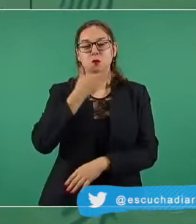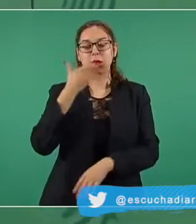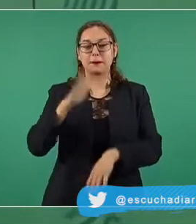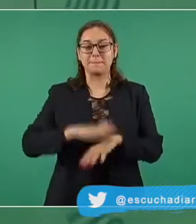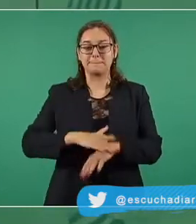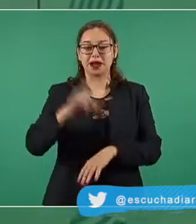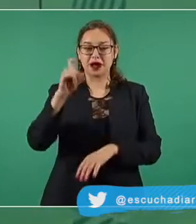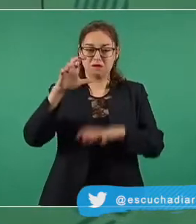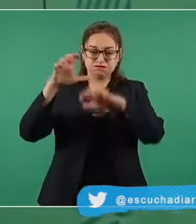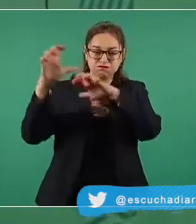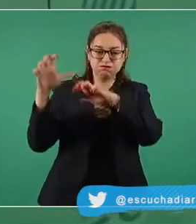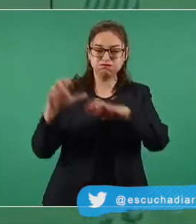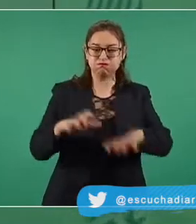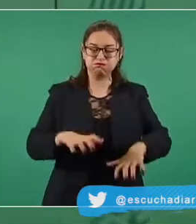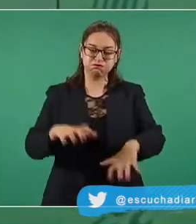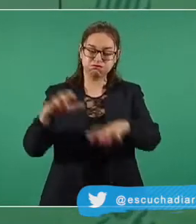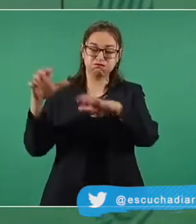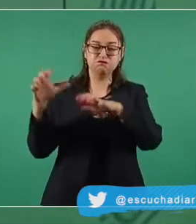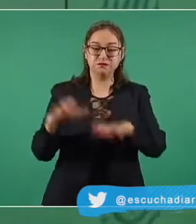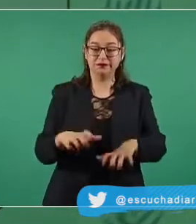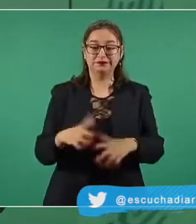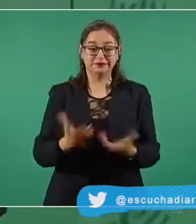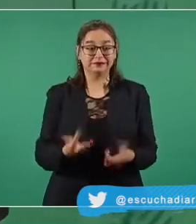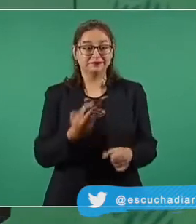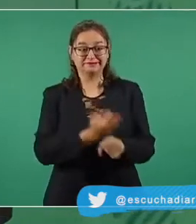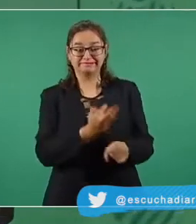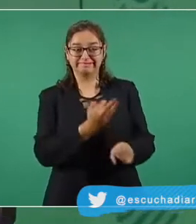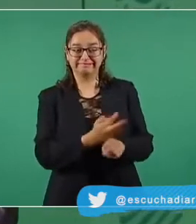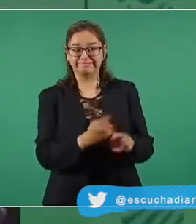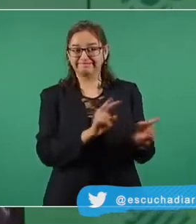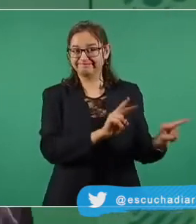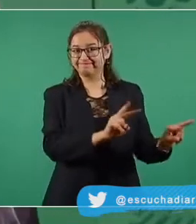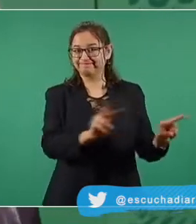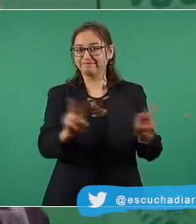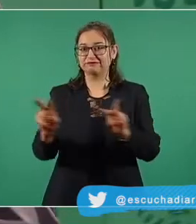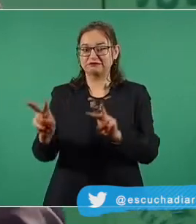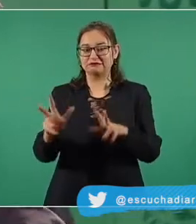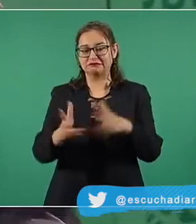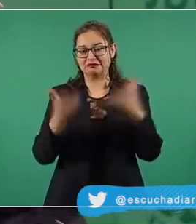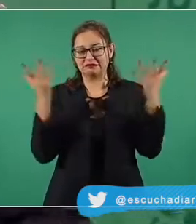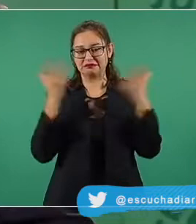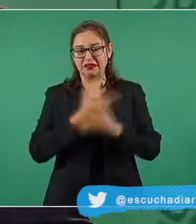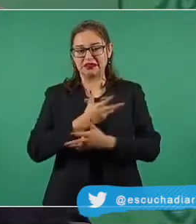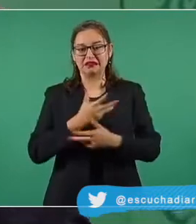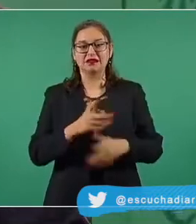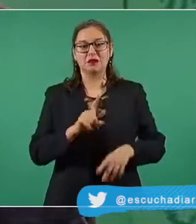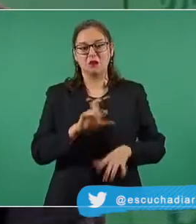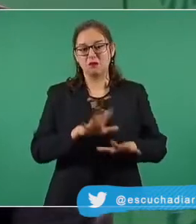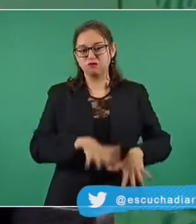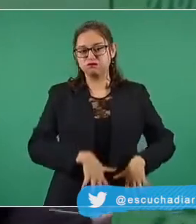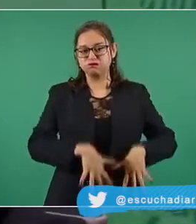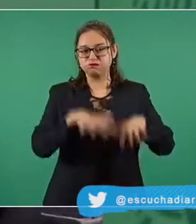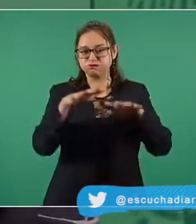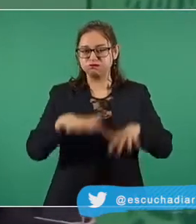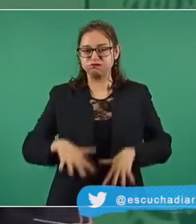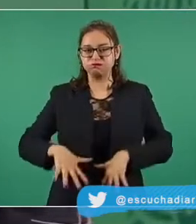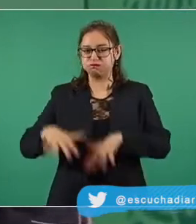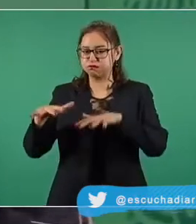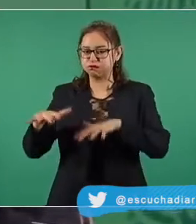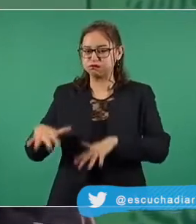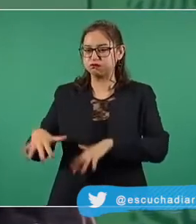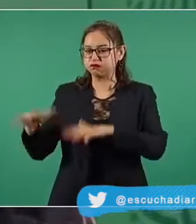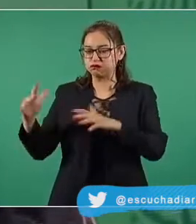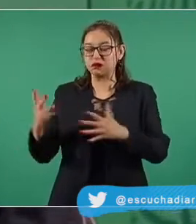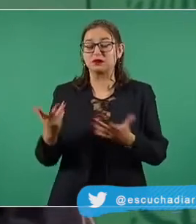Marcelo Ebrard dio a conocer esta semana que México donará 300.000 dosis de vacunas contra el COVID-19. Los países a los que se